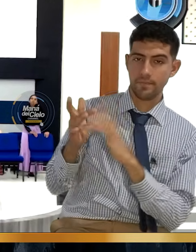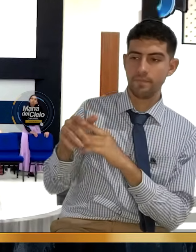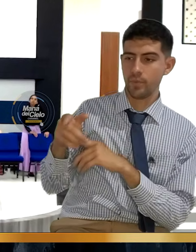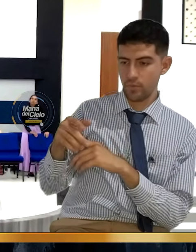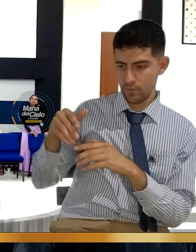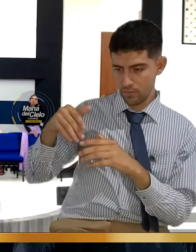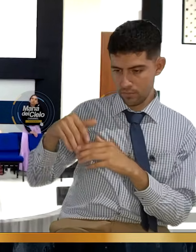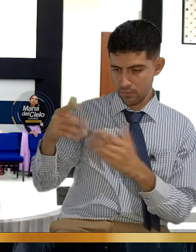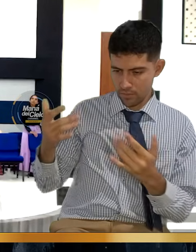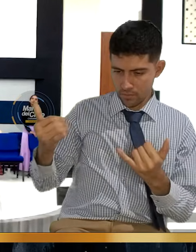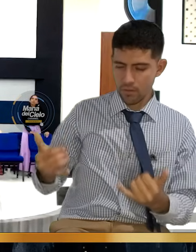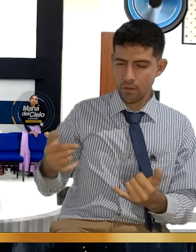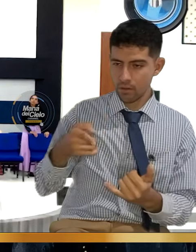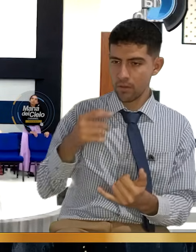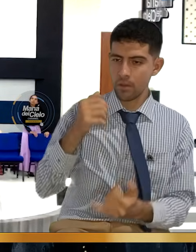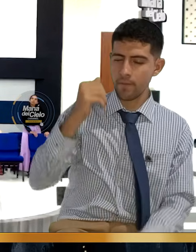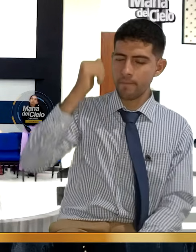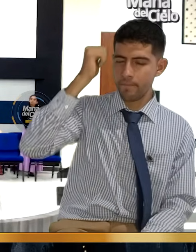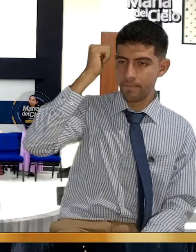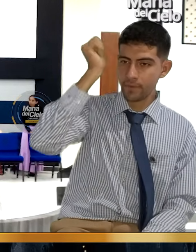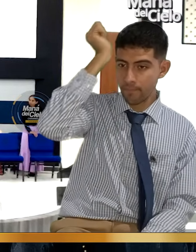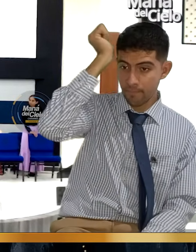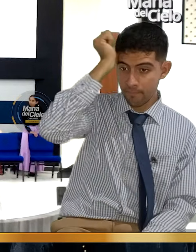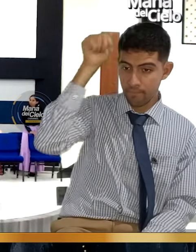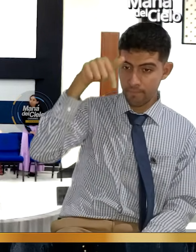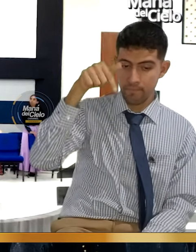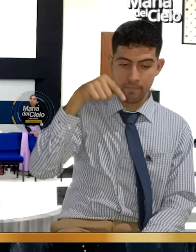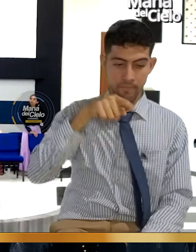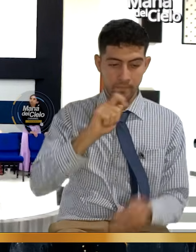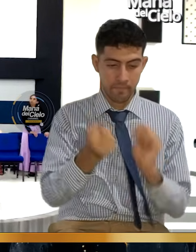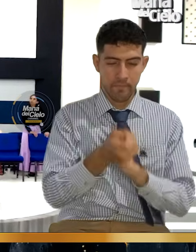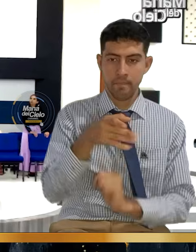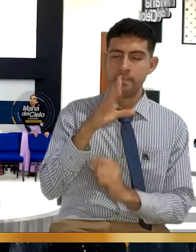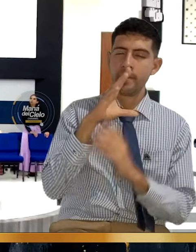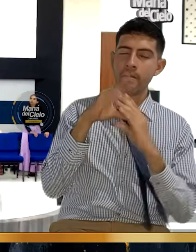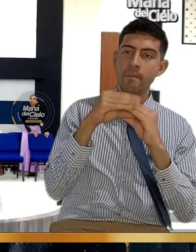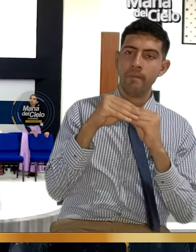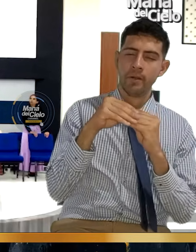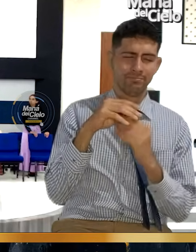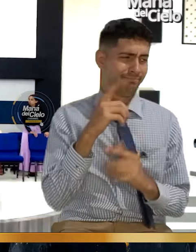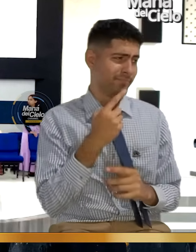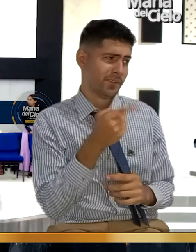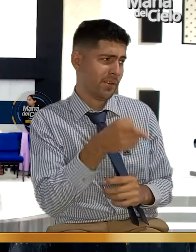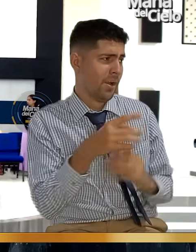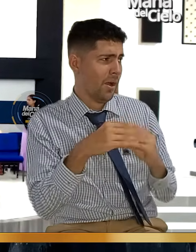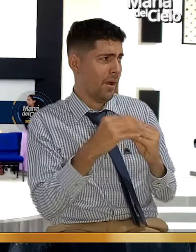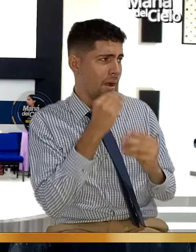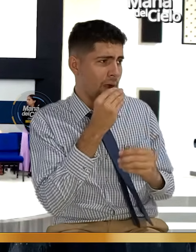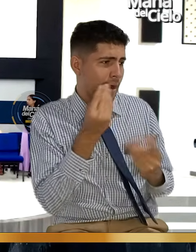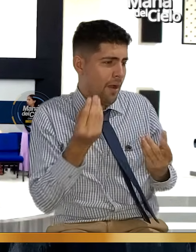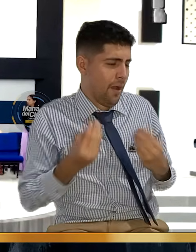honras. Amén. Y Jesús le dijo: mi hijo, ¿cómo me va a dar usted lo que es mío? Esto todo es mío. Gloria a